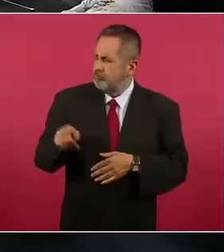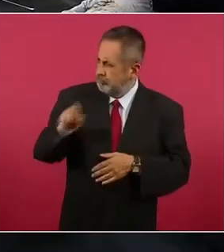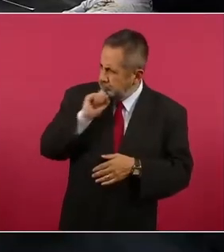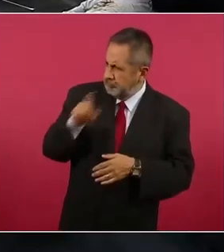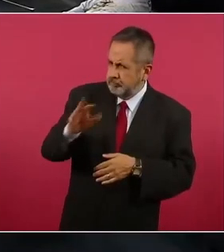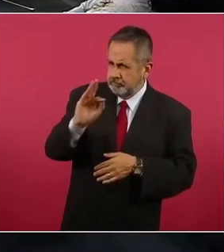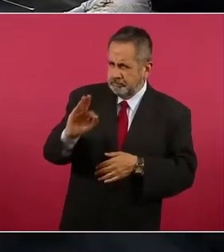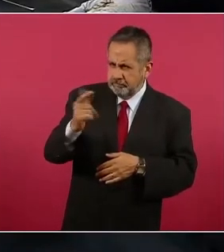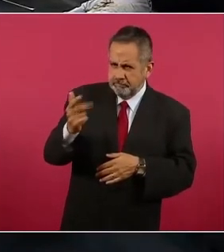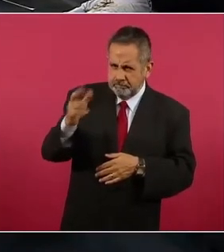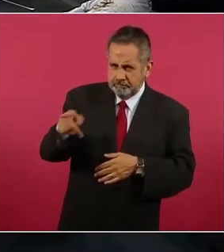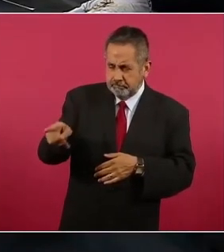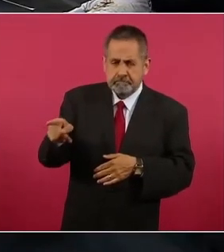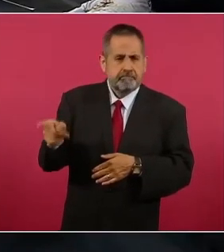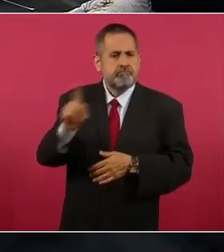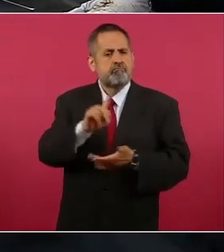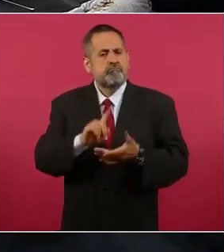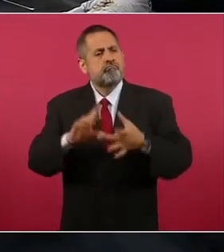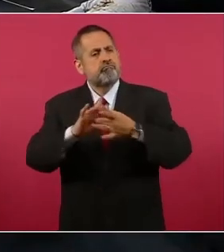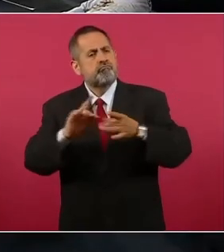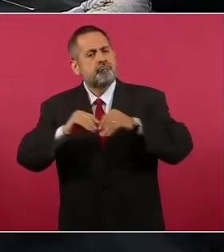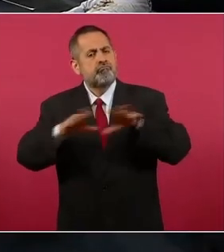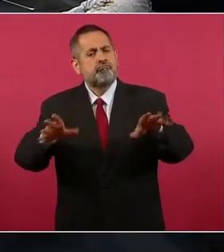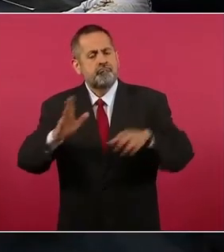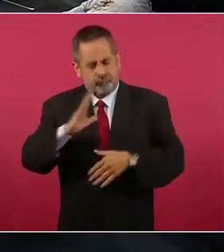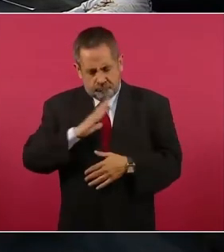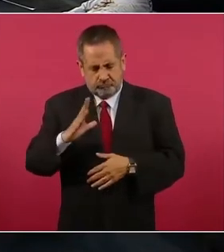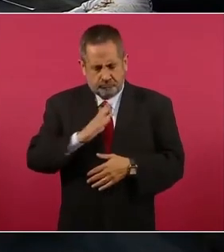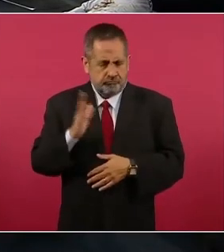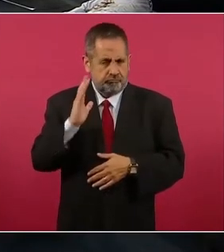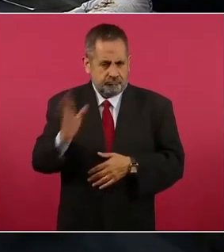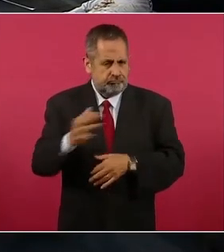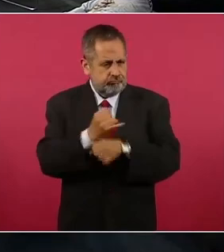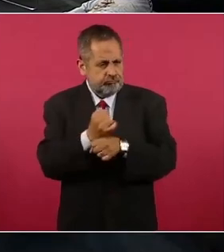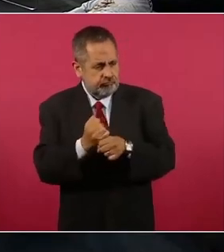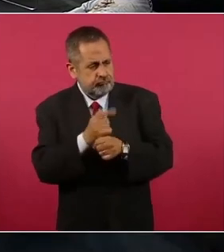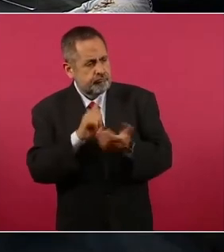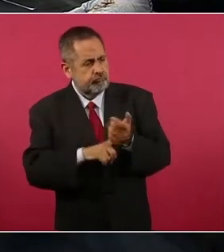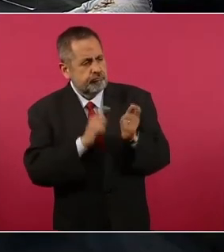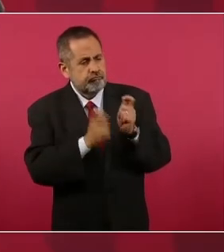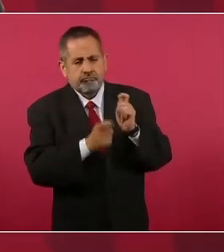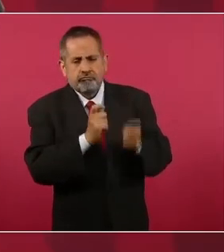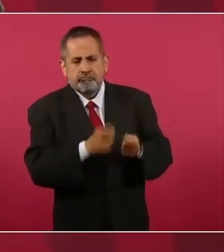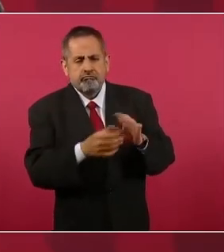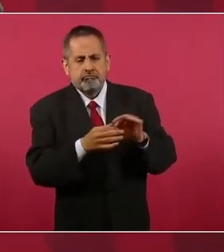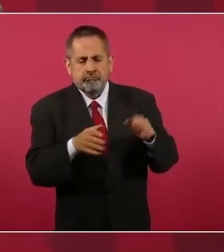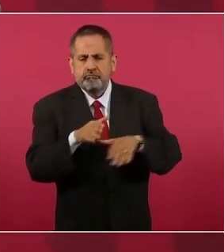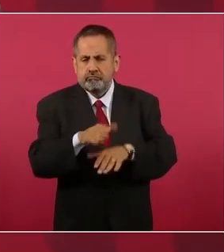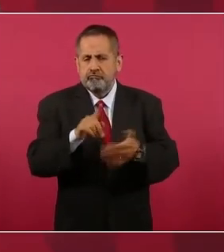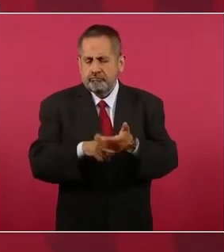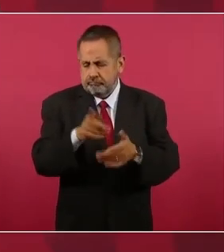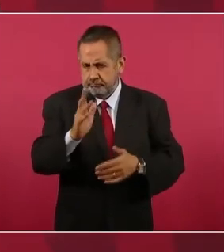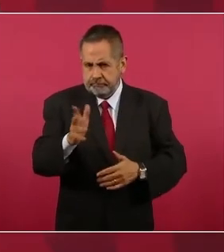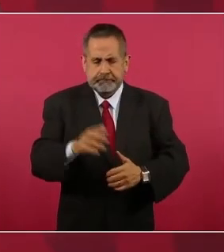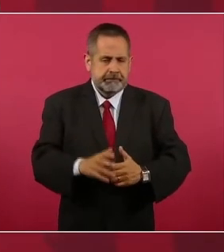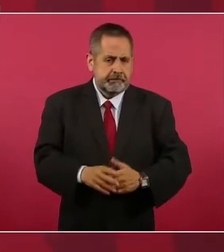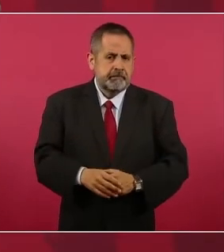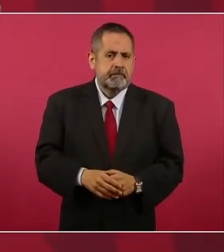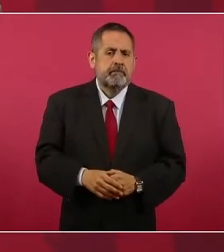fiscalía dio a conocer sobre este asunto.